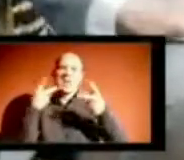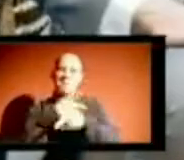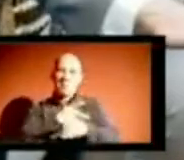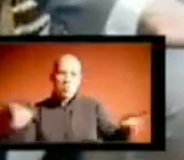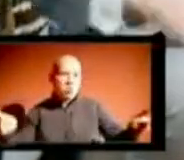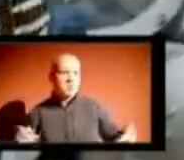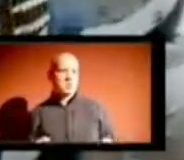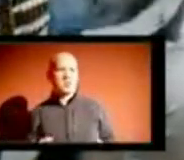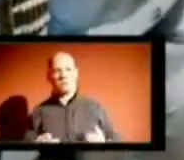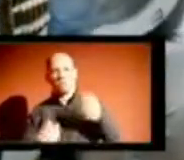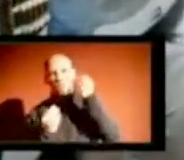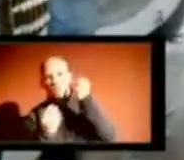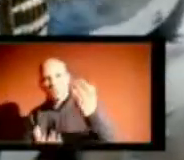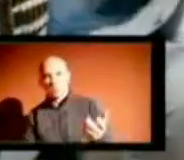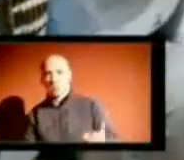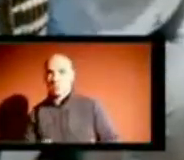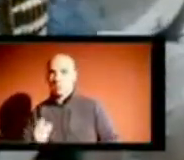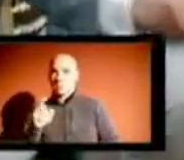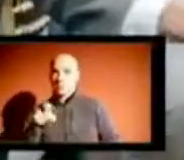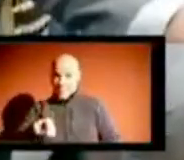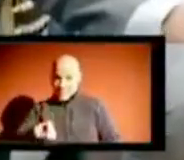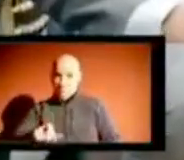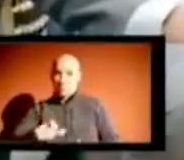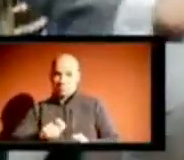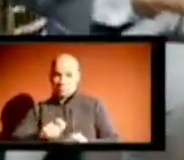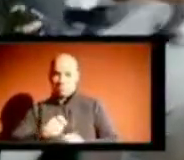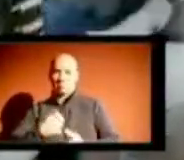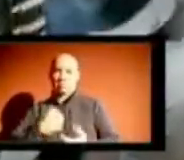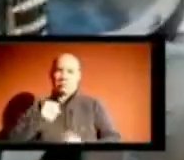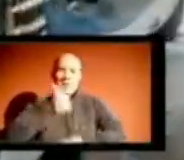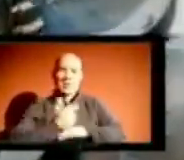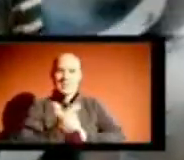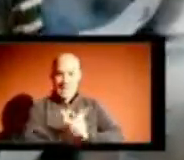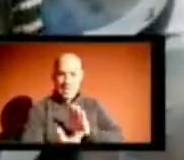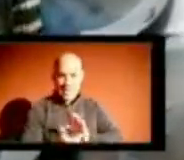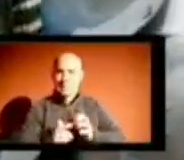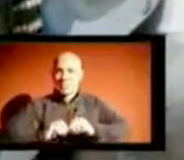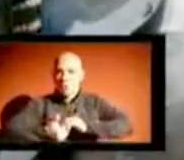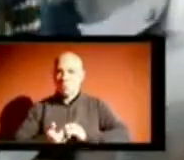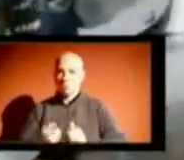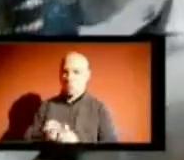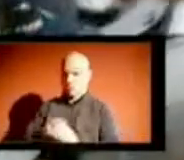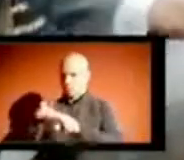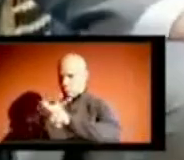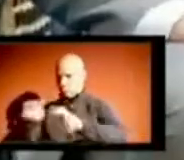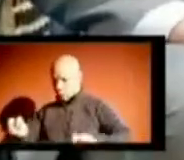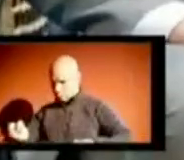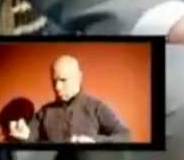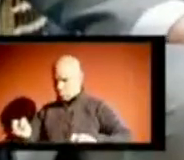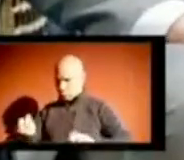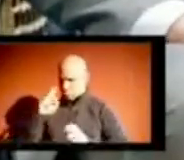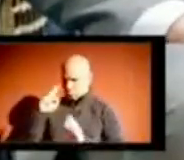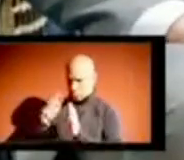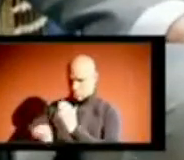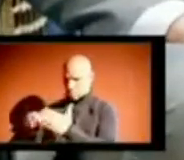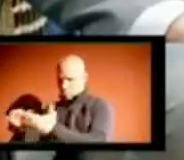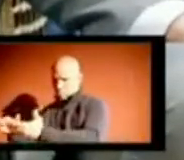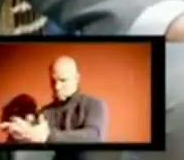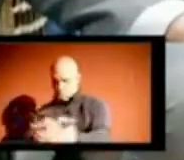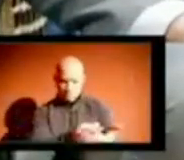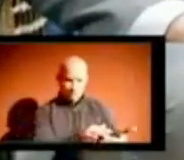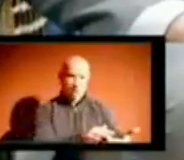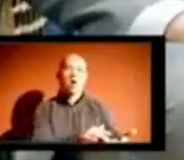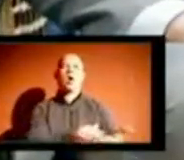informar al legislador. Se debe legislar de esa manera. Primero uno estudia, investiga y después entonces